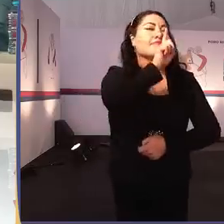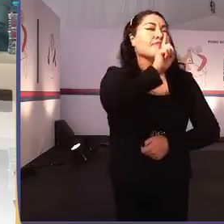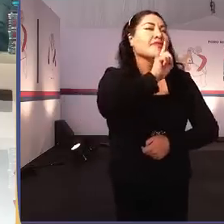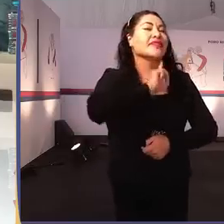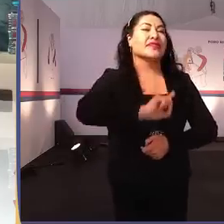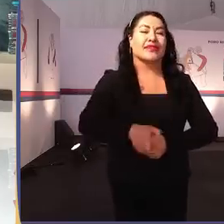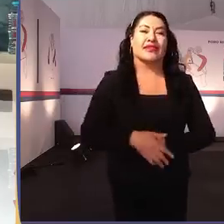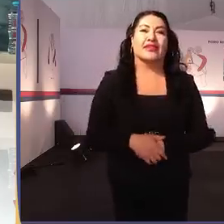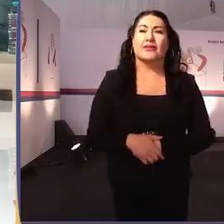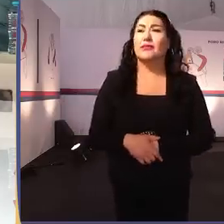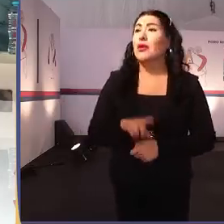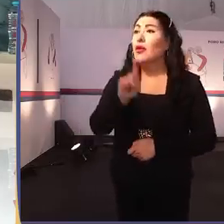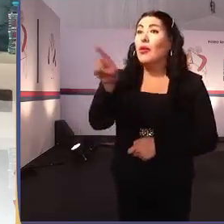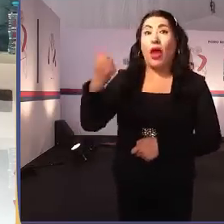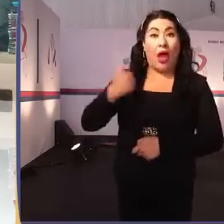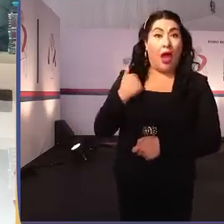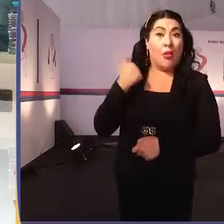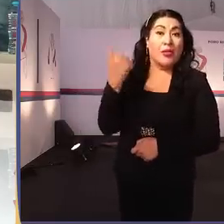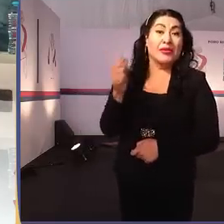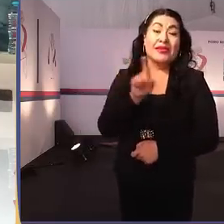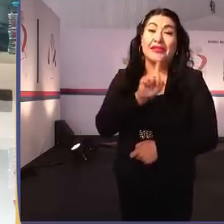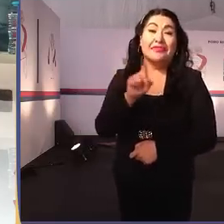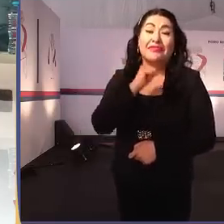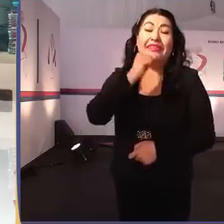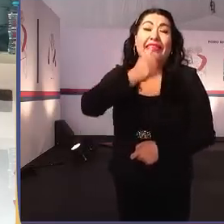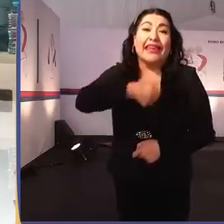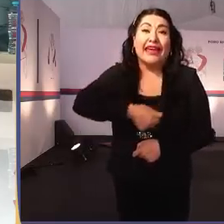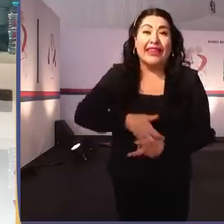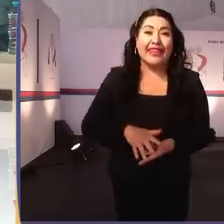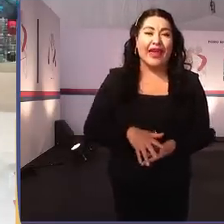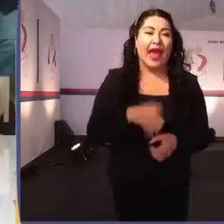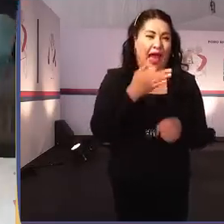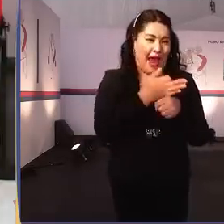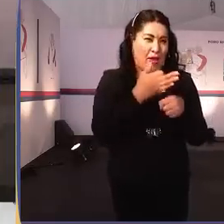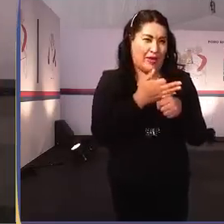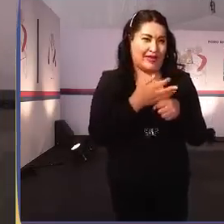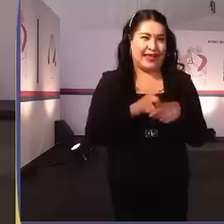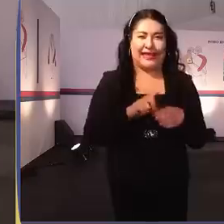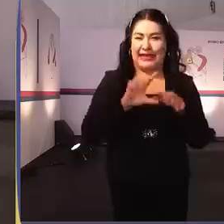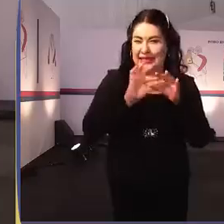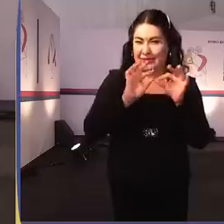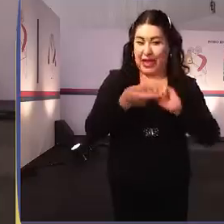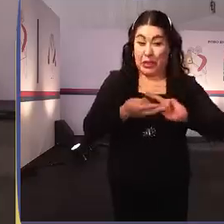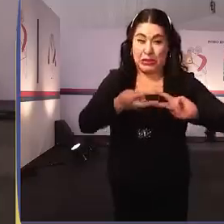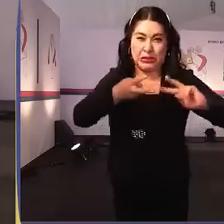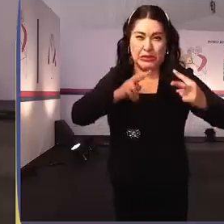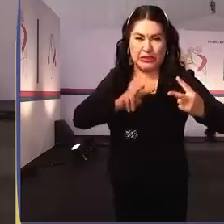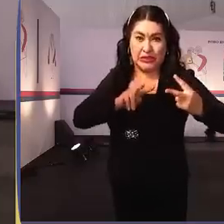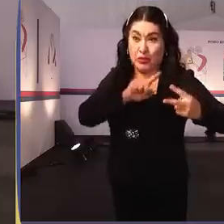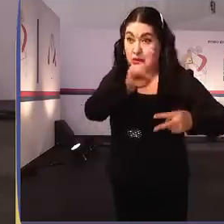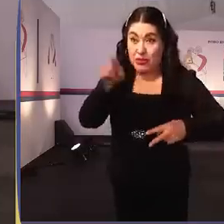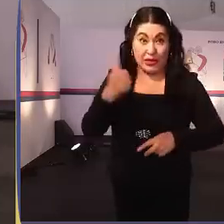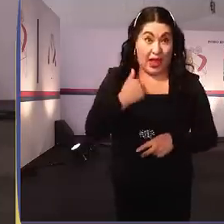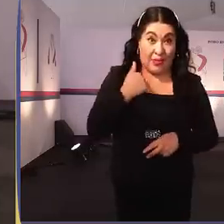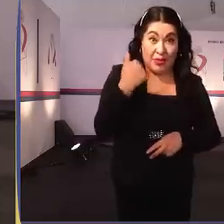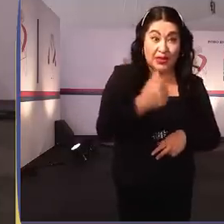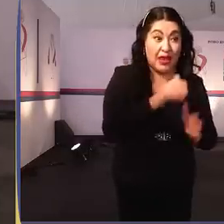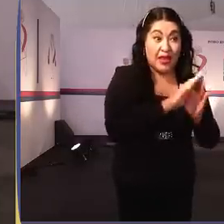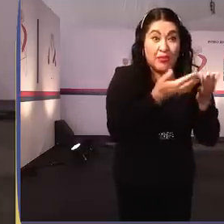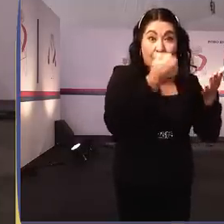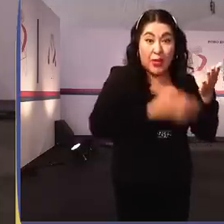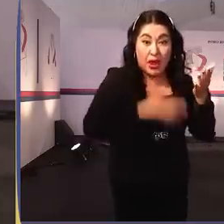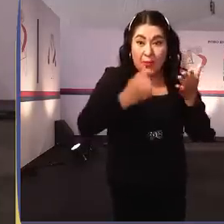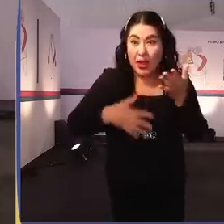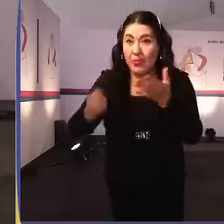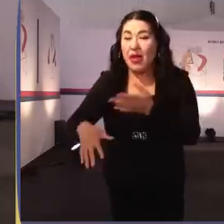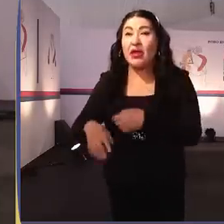No aprovechen los descuentos, ya. No. Si en esas estamos de contradiscurso, no aprovechen los descuentos. No, no los aprovechen. Y si a alguien se le cae un